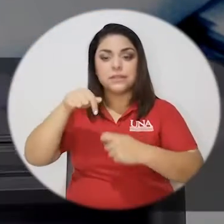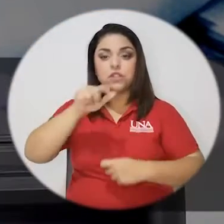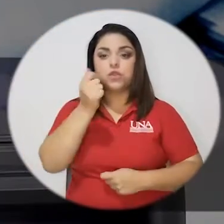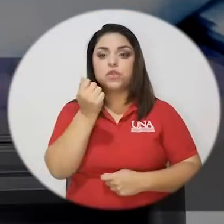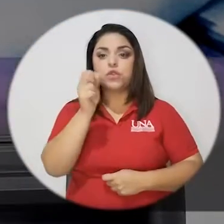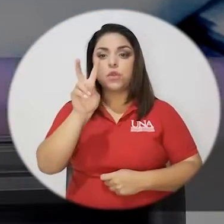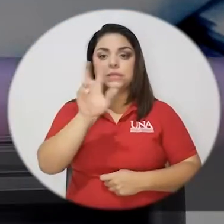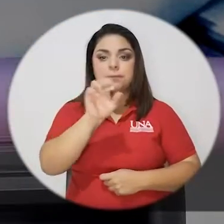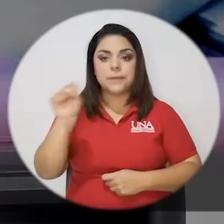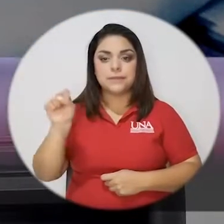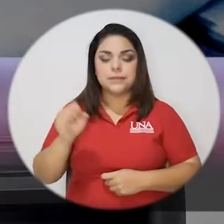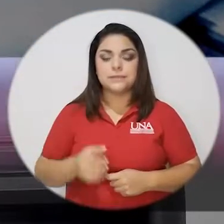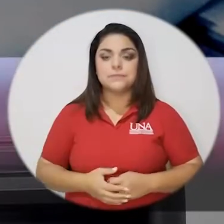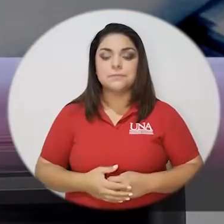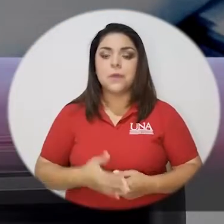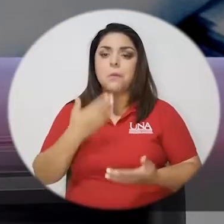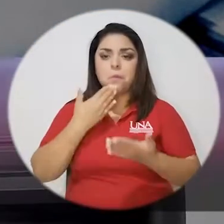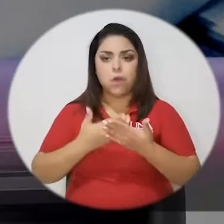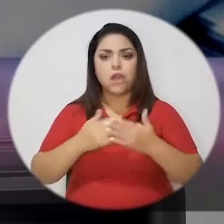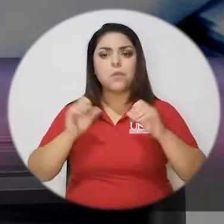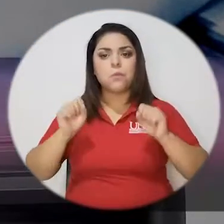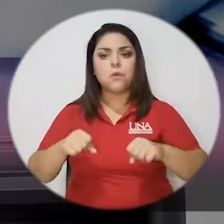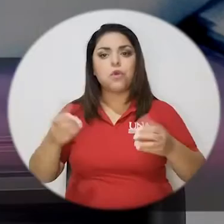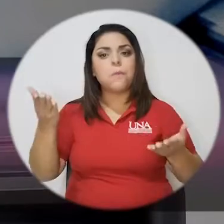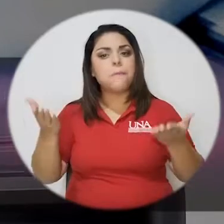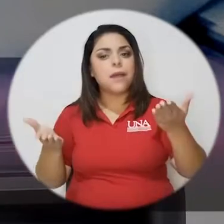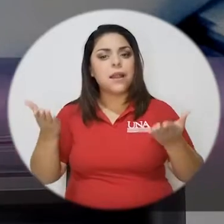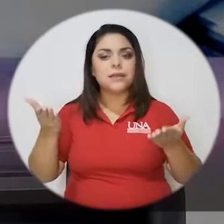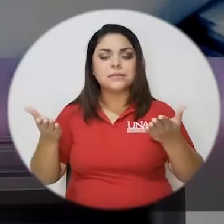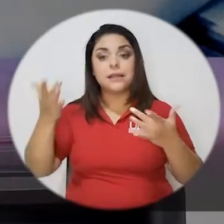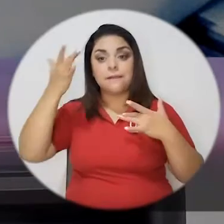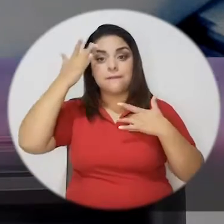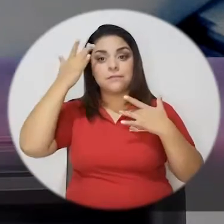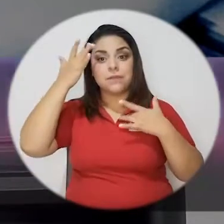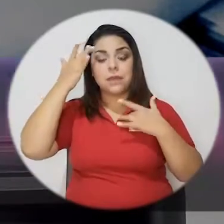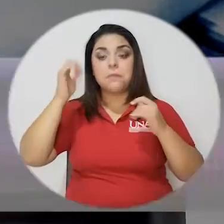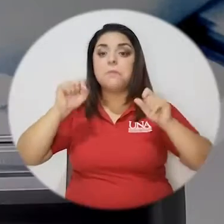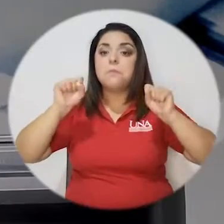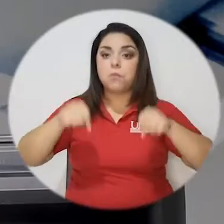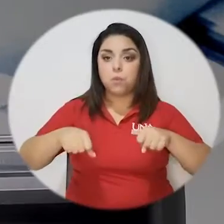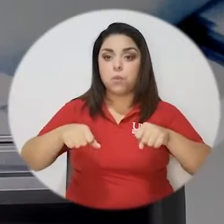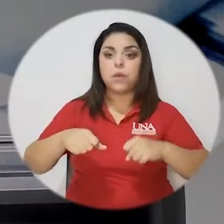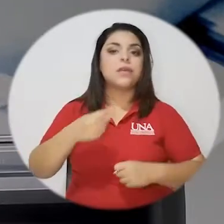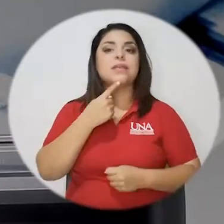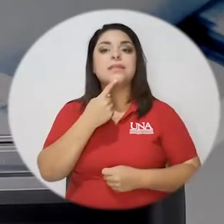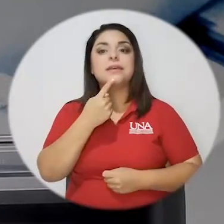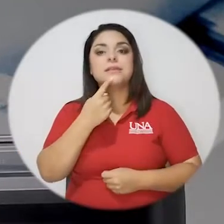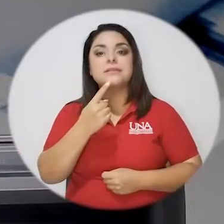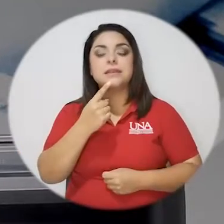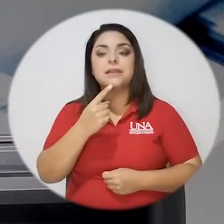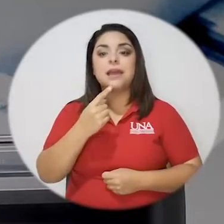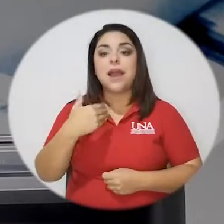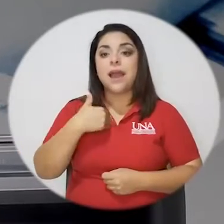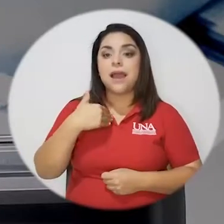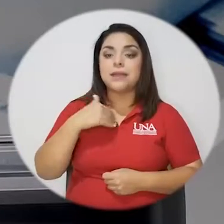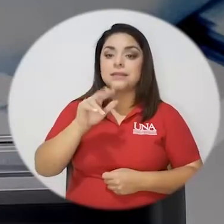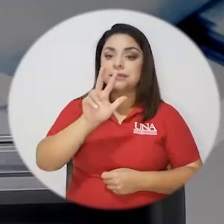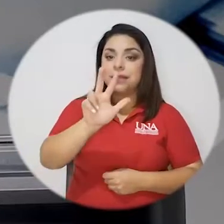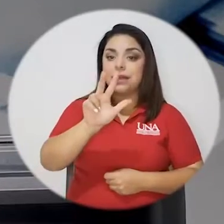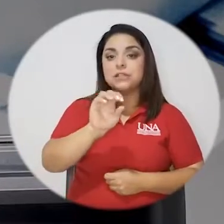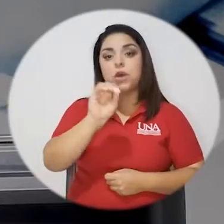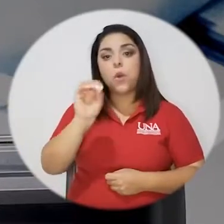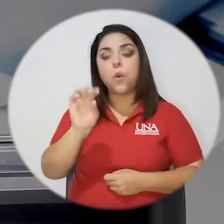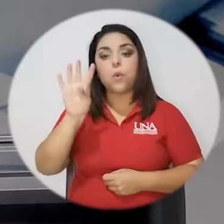hacer un balance puramente de la enfermedad y uno podría decir que ha habido 3 o 4